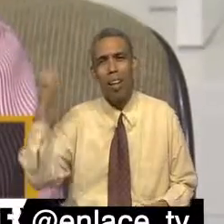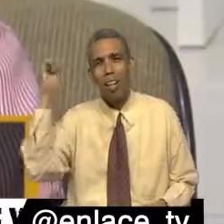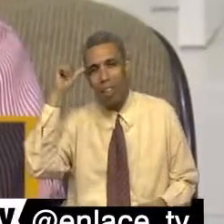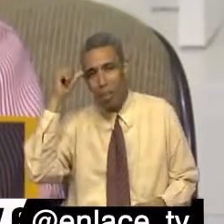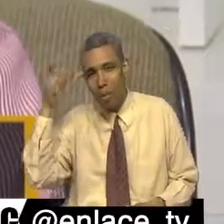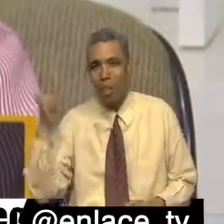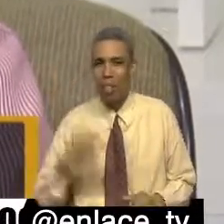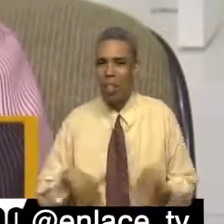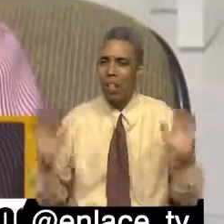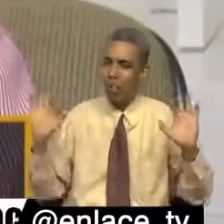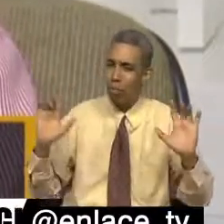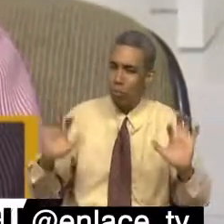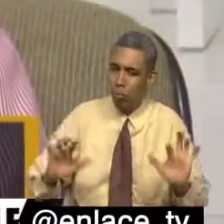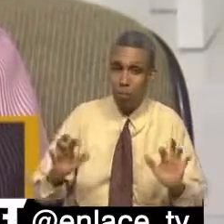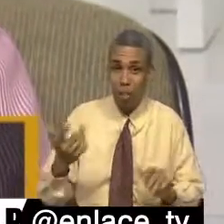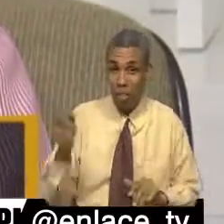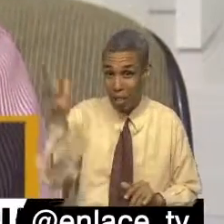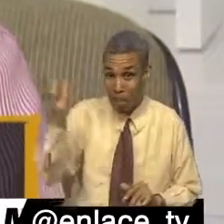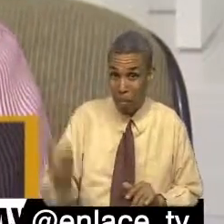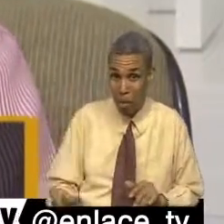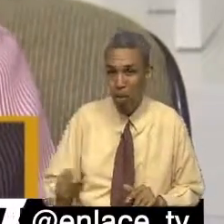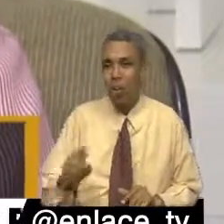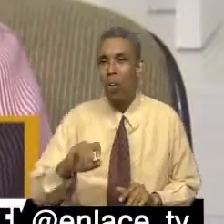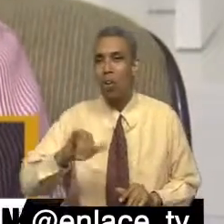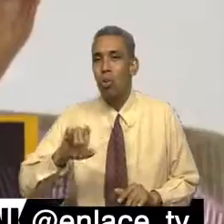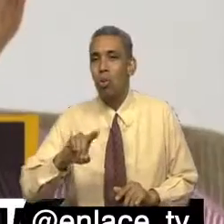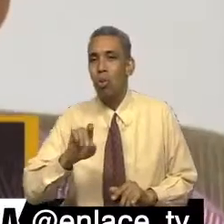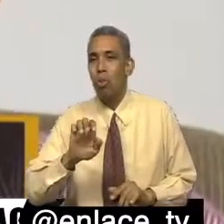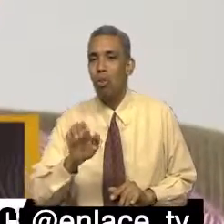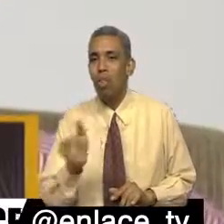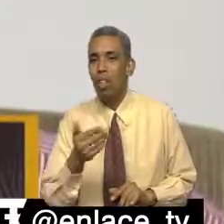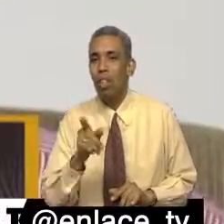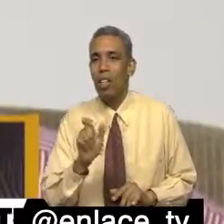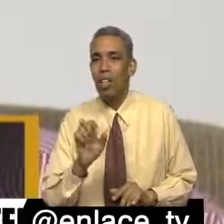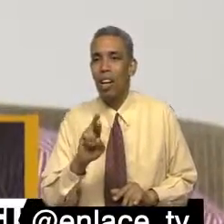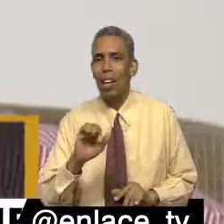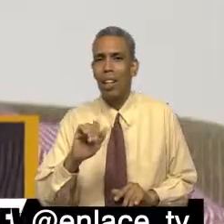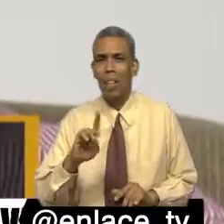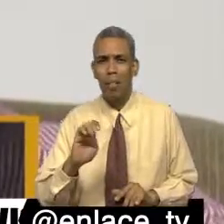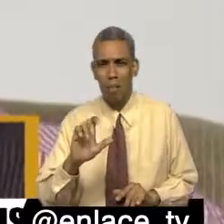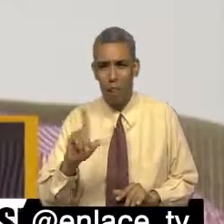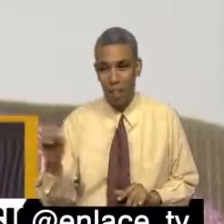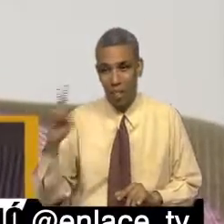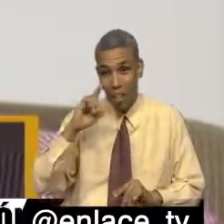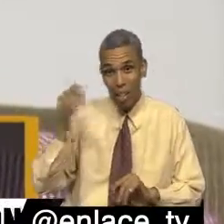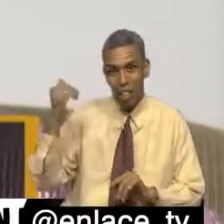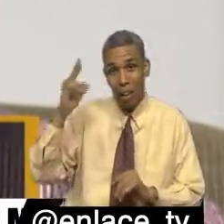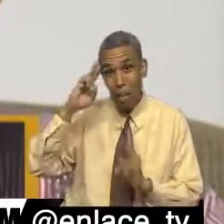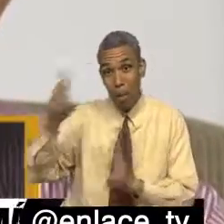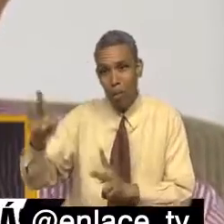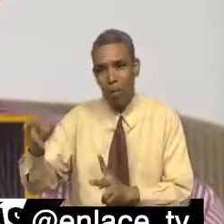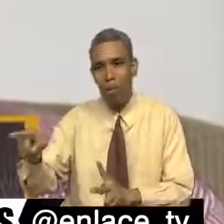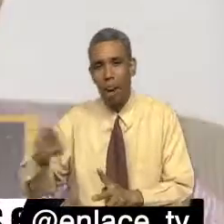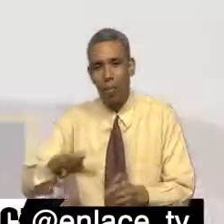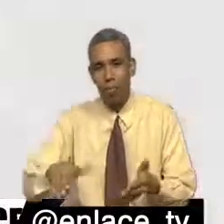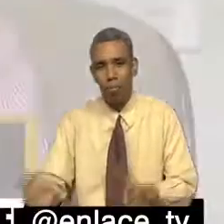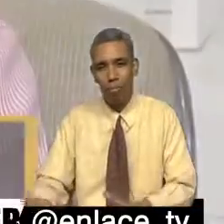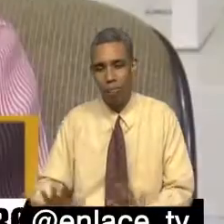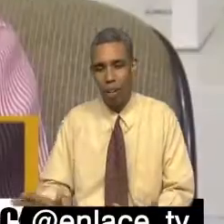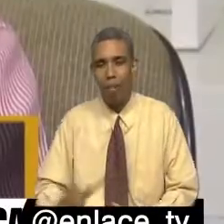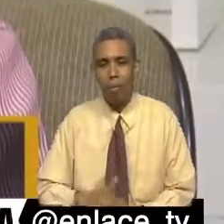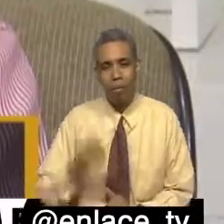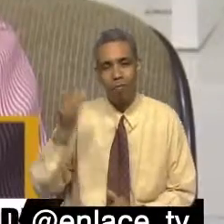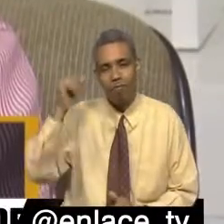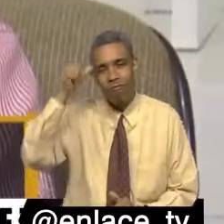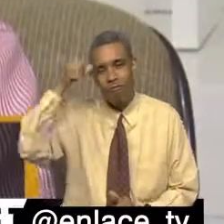maestro José Garibaldi Fuente, mi cuñado, que en paz descanse. En esta oportunidad los recursos serán destinados para mitigar el hambre, según se anunció. Viene,